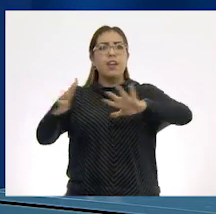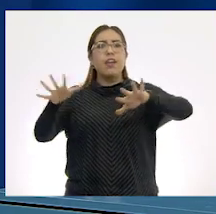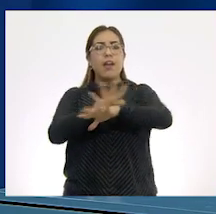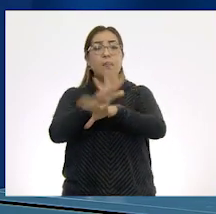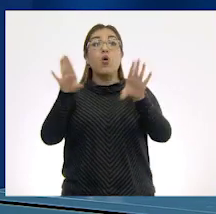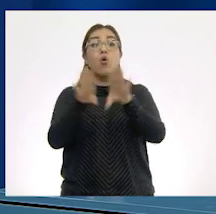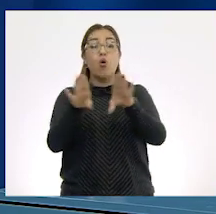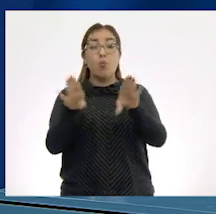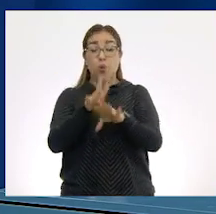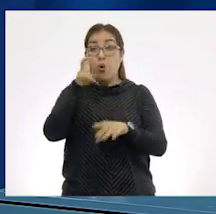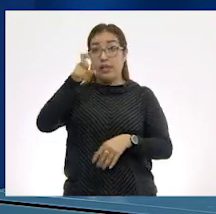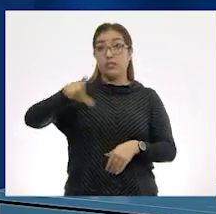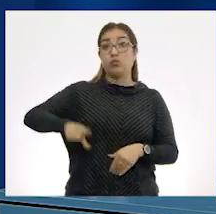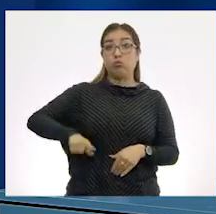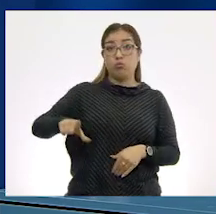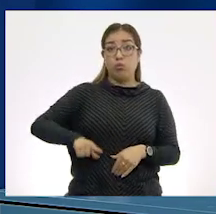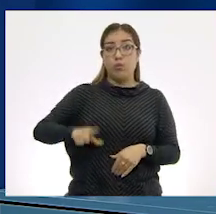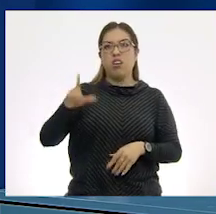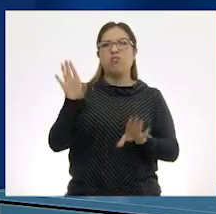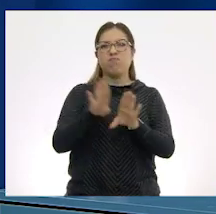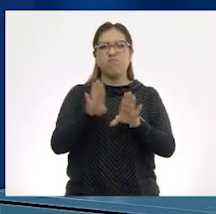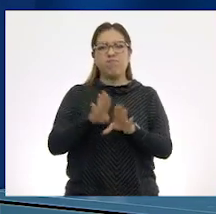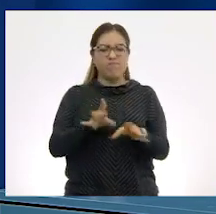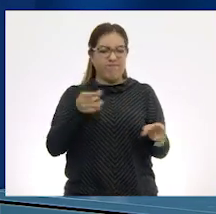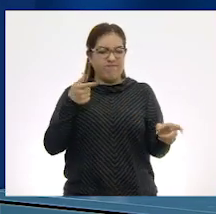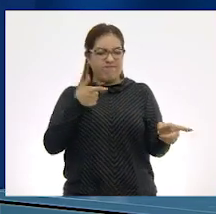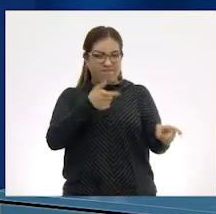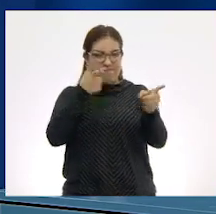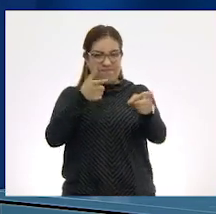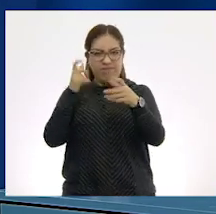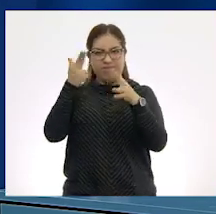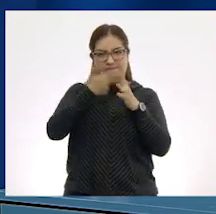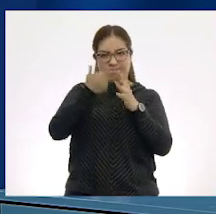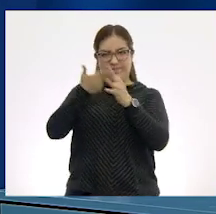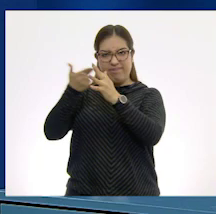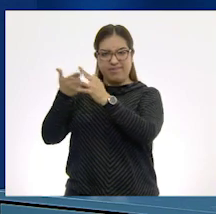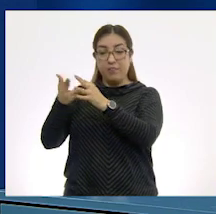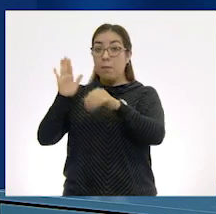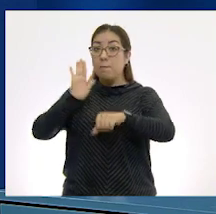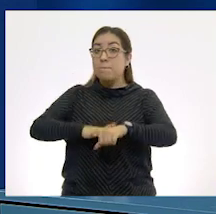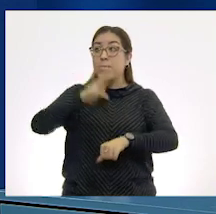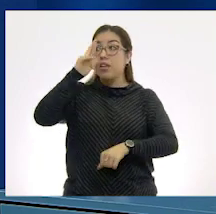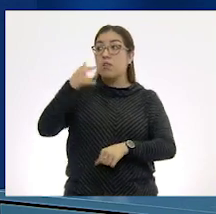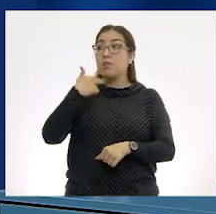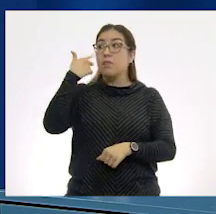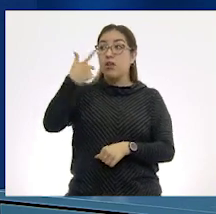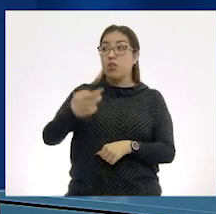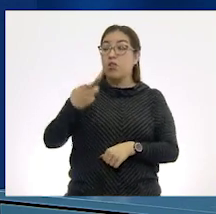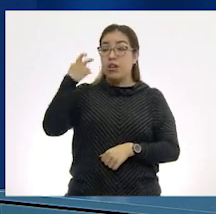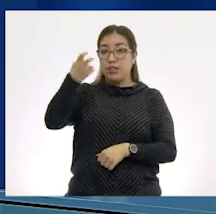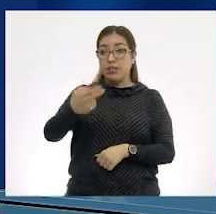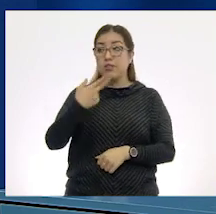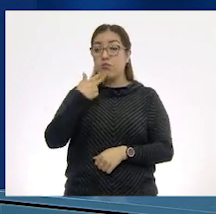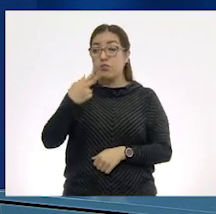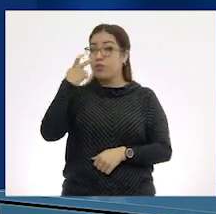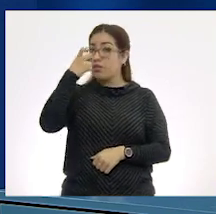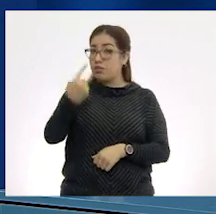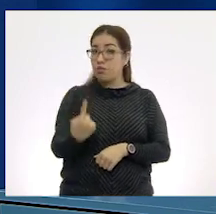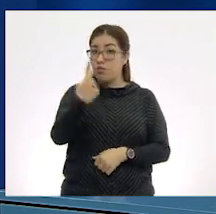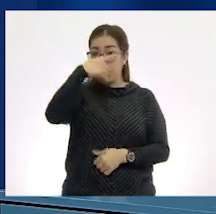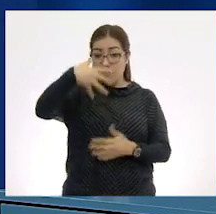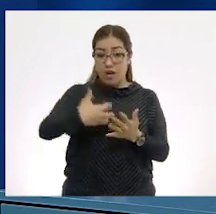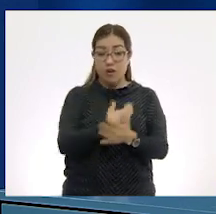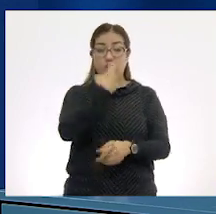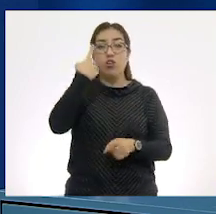7 gobiernos se fueron matando entre ellos, hasta que el que ocupó las mejores estrategias ganó, y fueron los